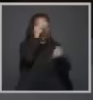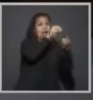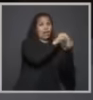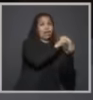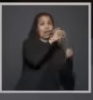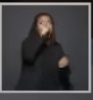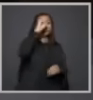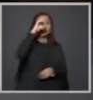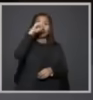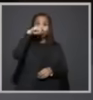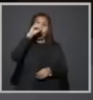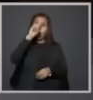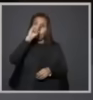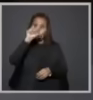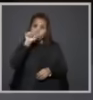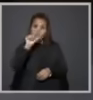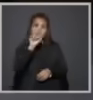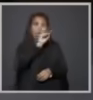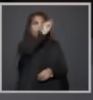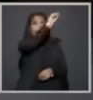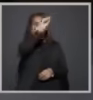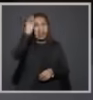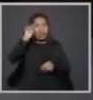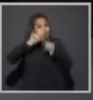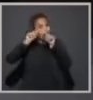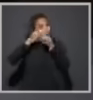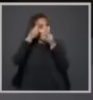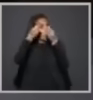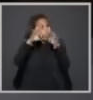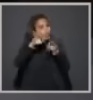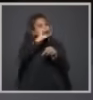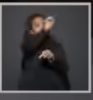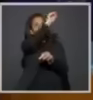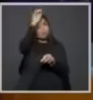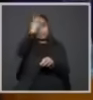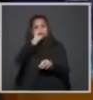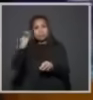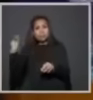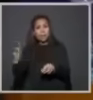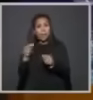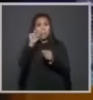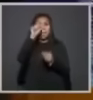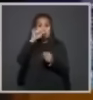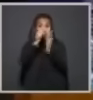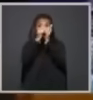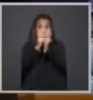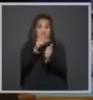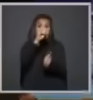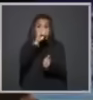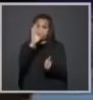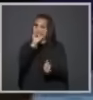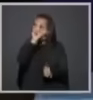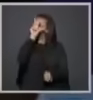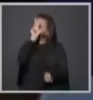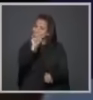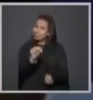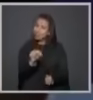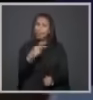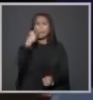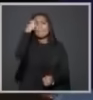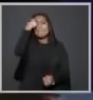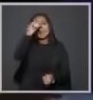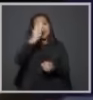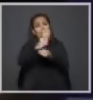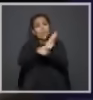un proceso, pero lo vamos a conseguir y es para beneficiar a todo